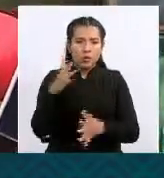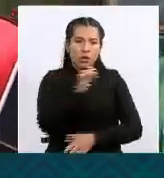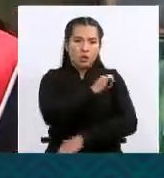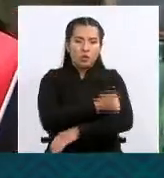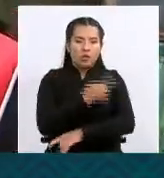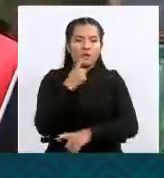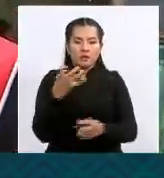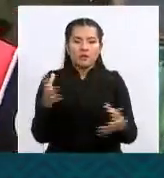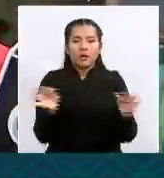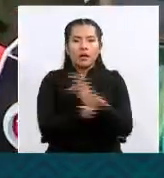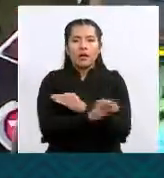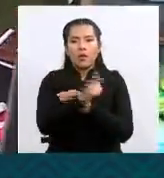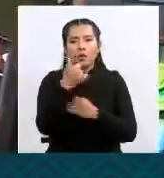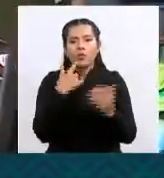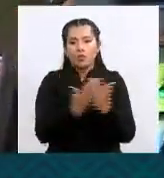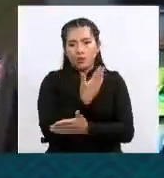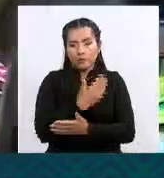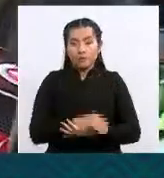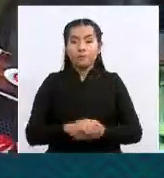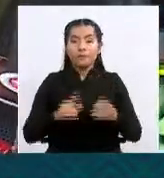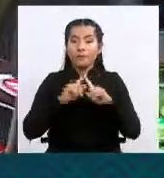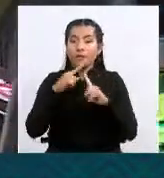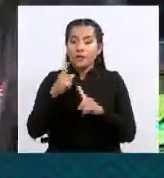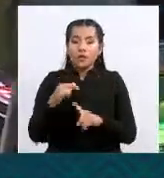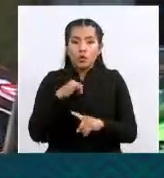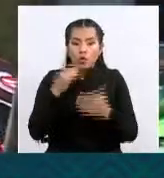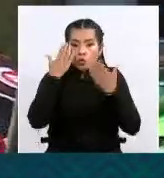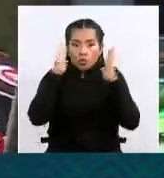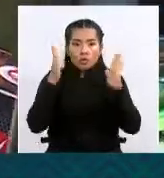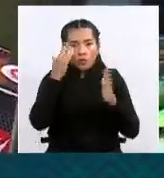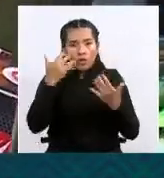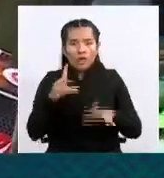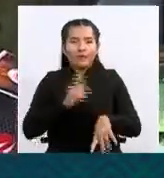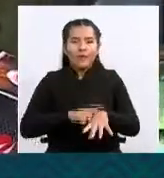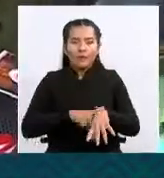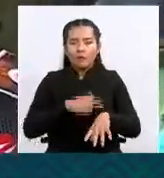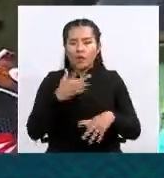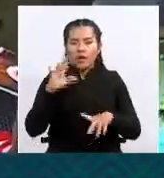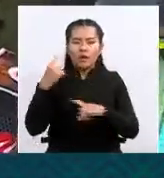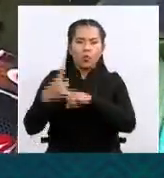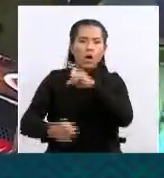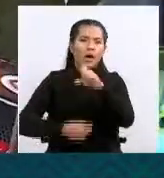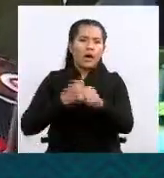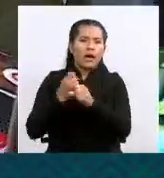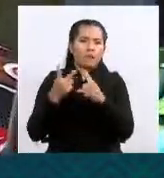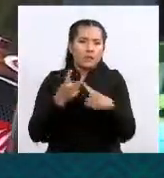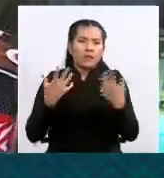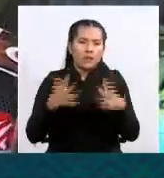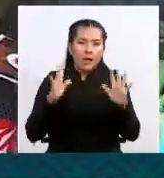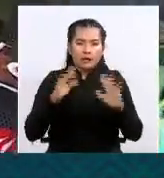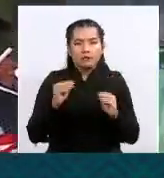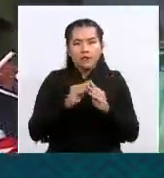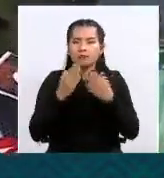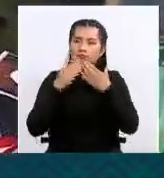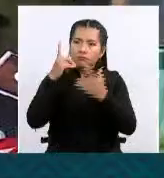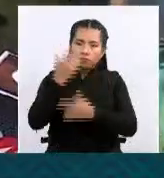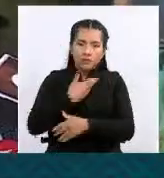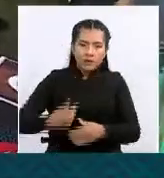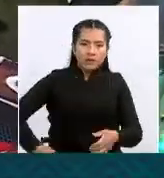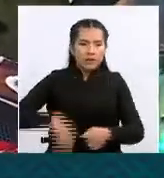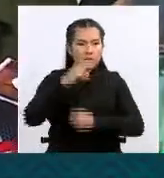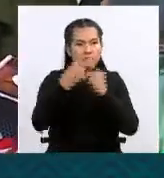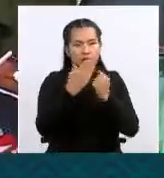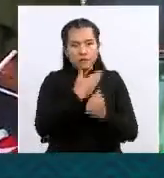últimos hechos registrados en la policía? No conozco, yo entiendo que es por el transcurso del tiempo. Y quiero agradecer al presidente, al ministro, al